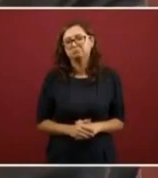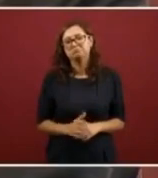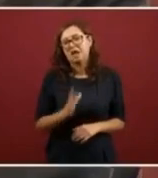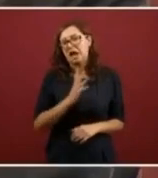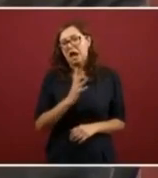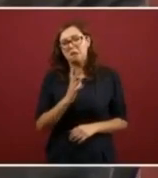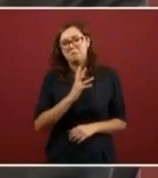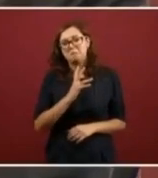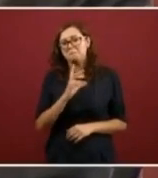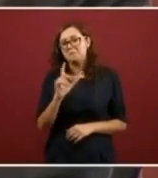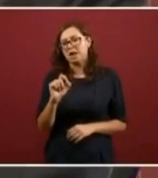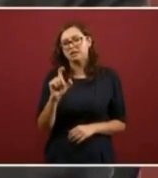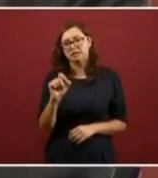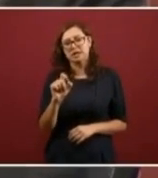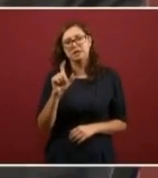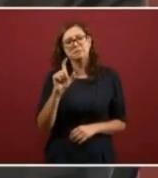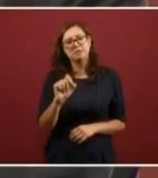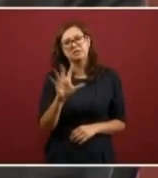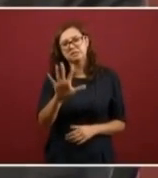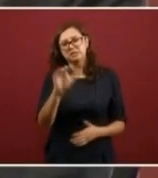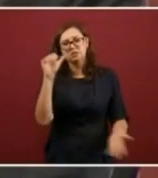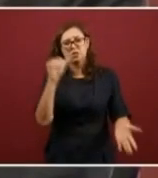20,000, 25,000 son de café.